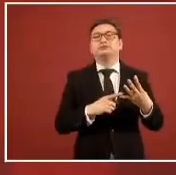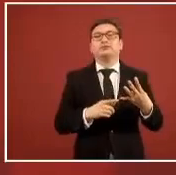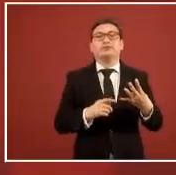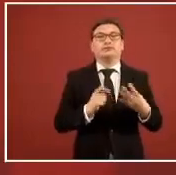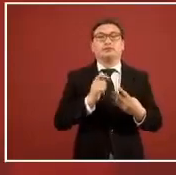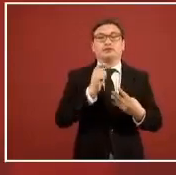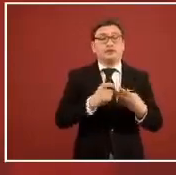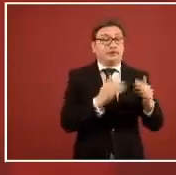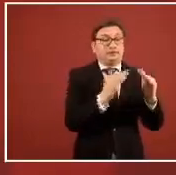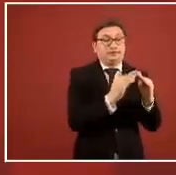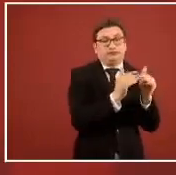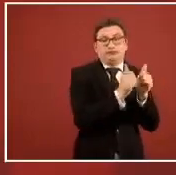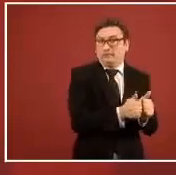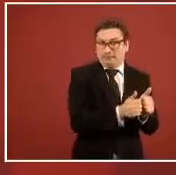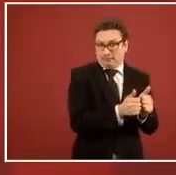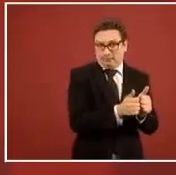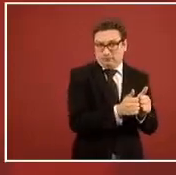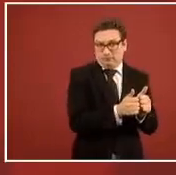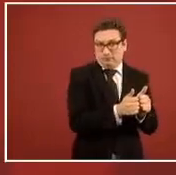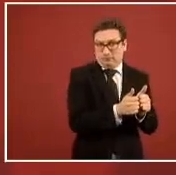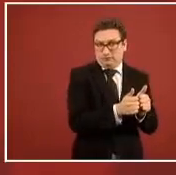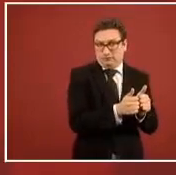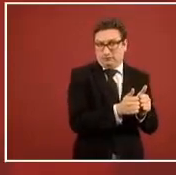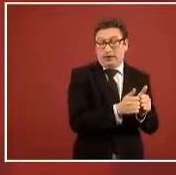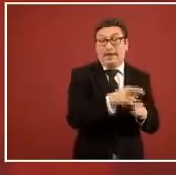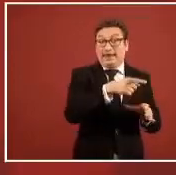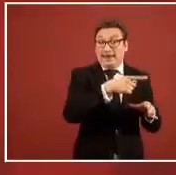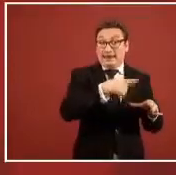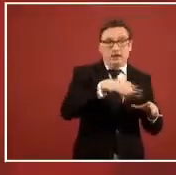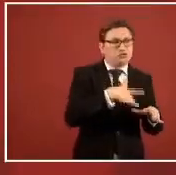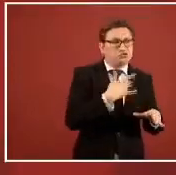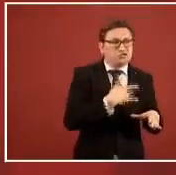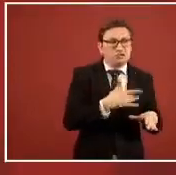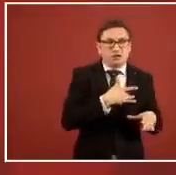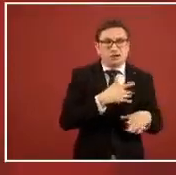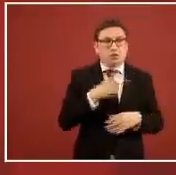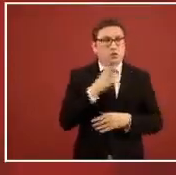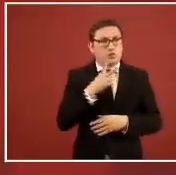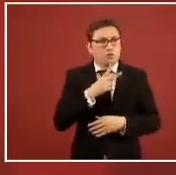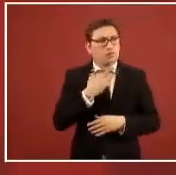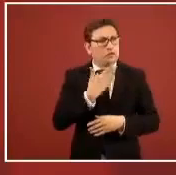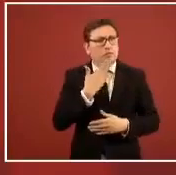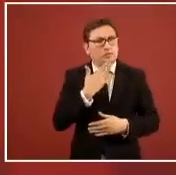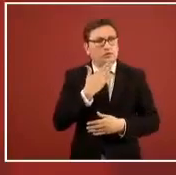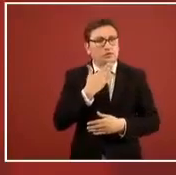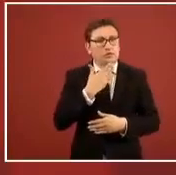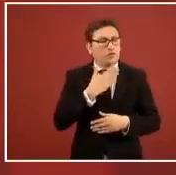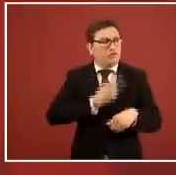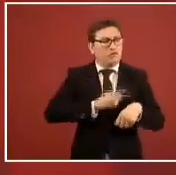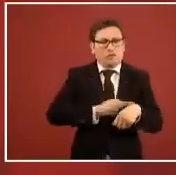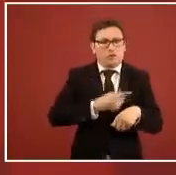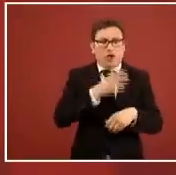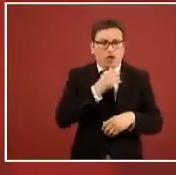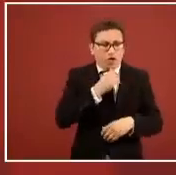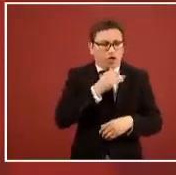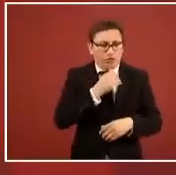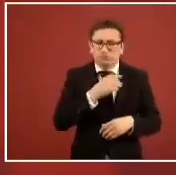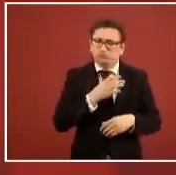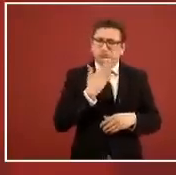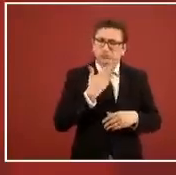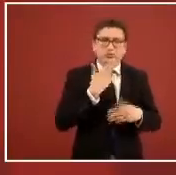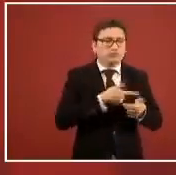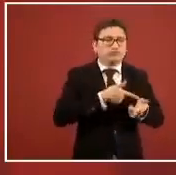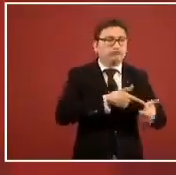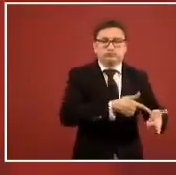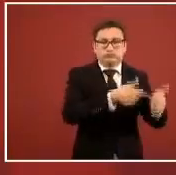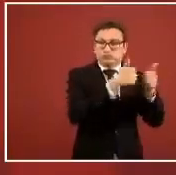se queden en casa y siempre que no tengan dificultad respiratoria, estén en ese lugar por al